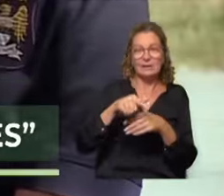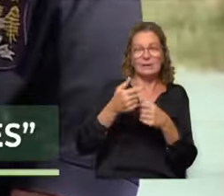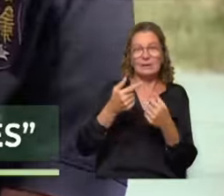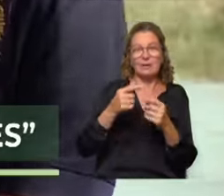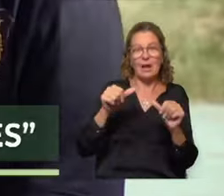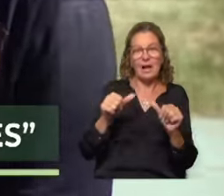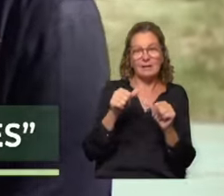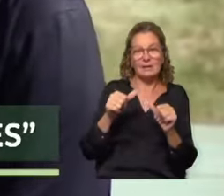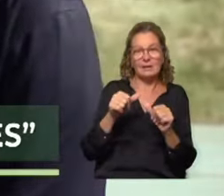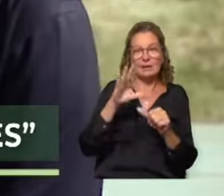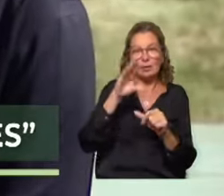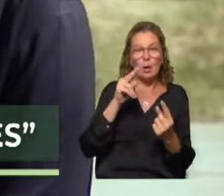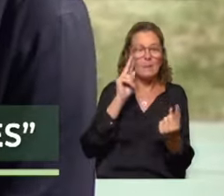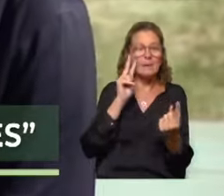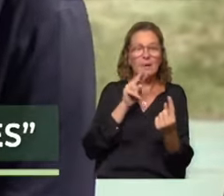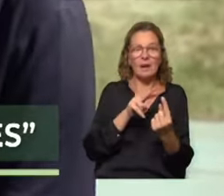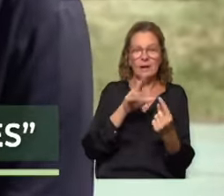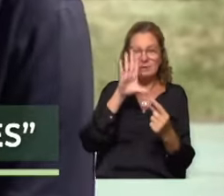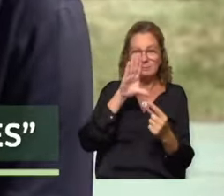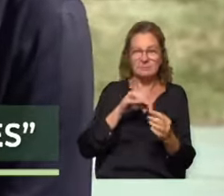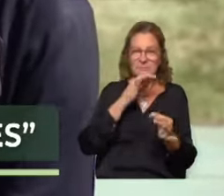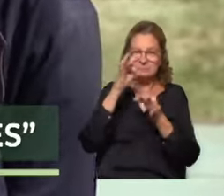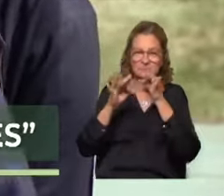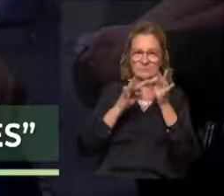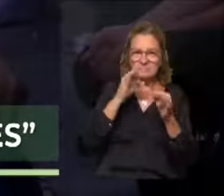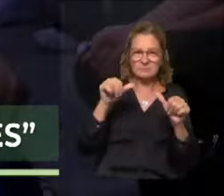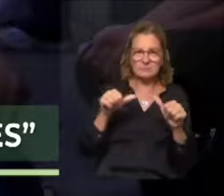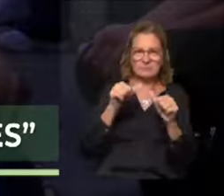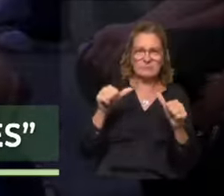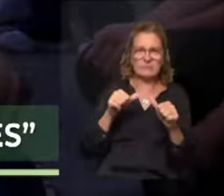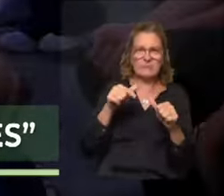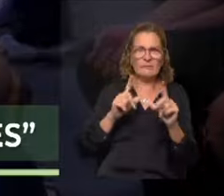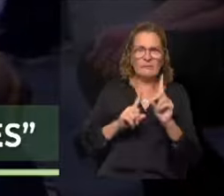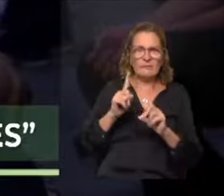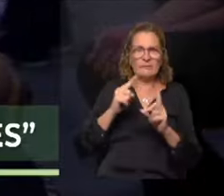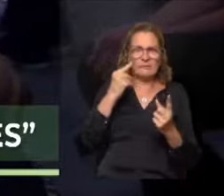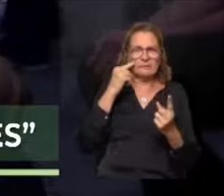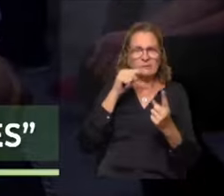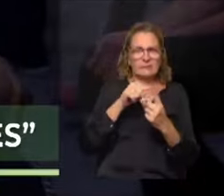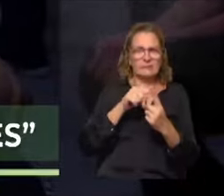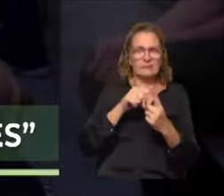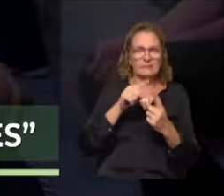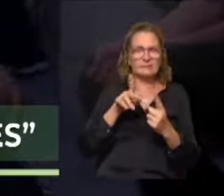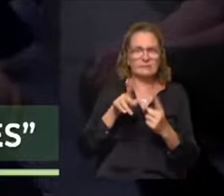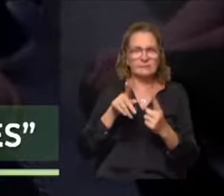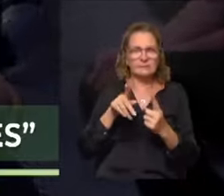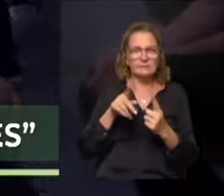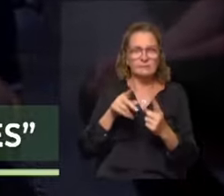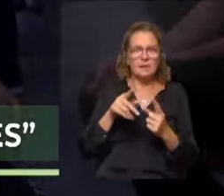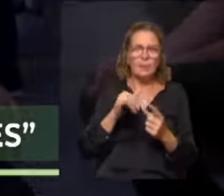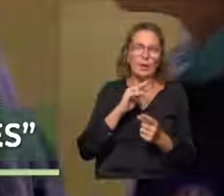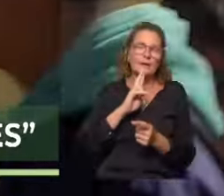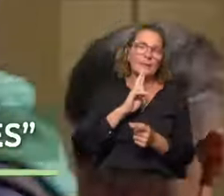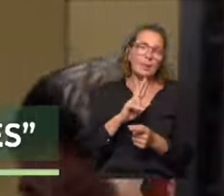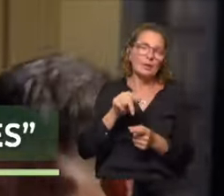todas las miradas y todas las declaraciones que se hacen en algún punto tengan o respondan